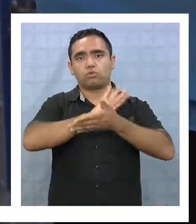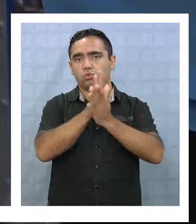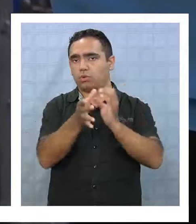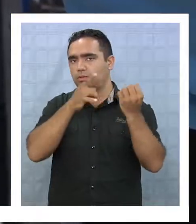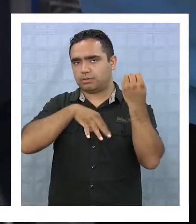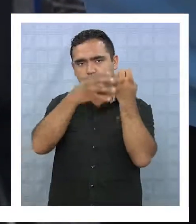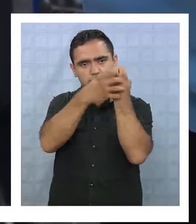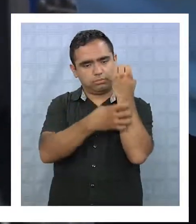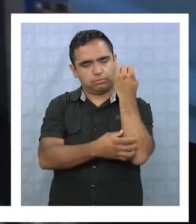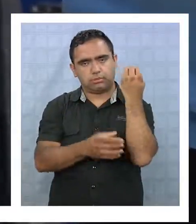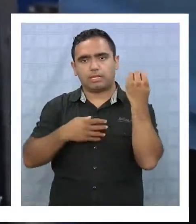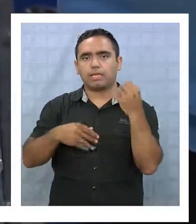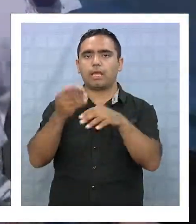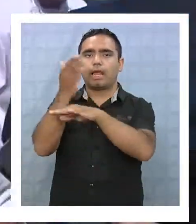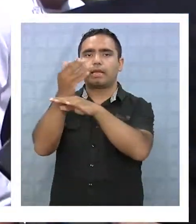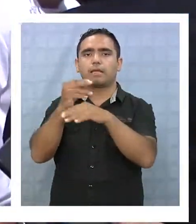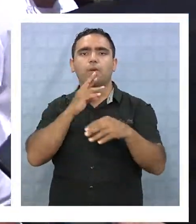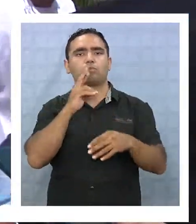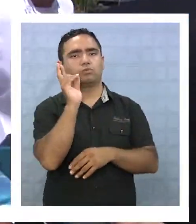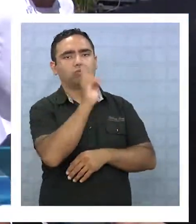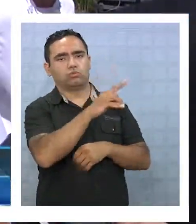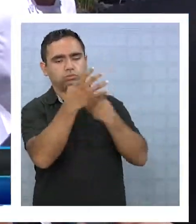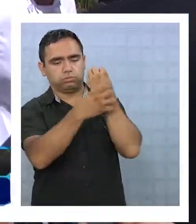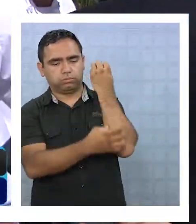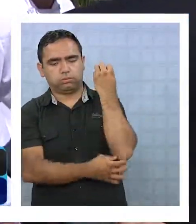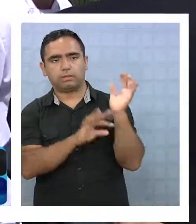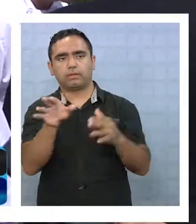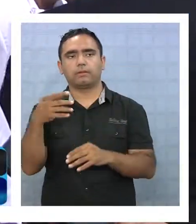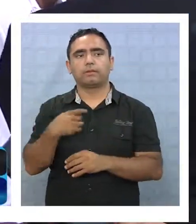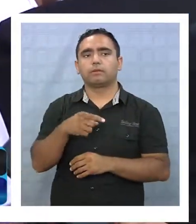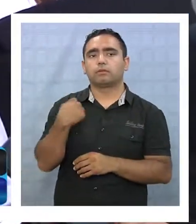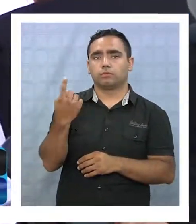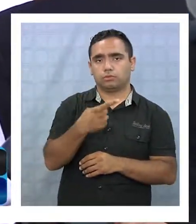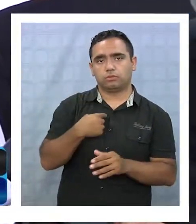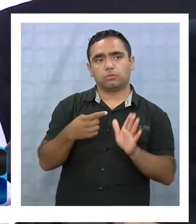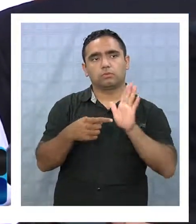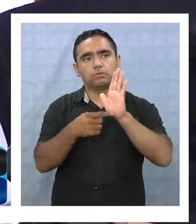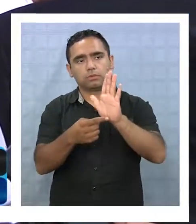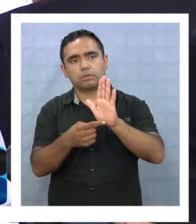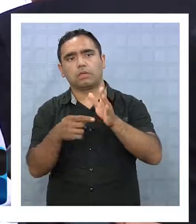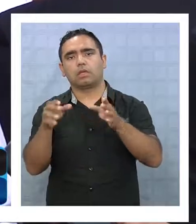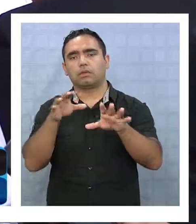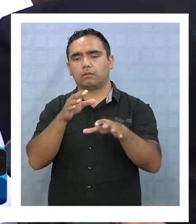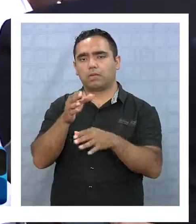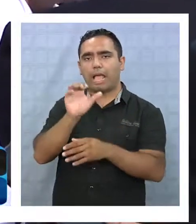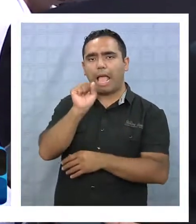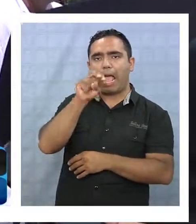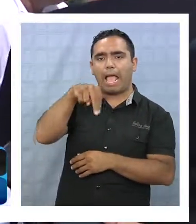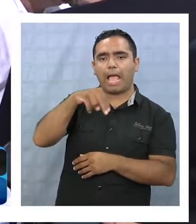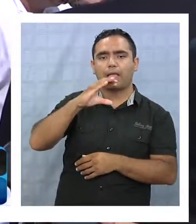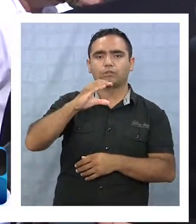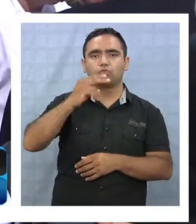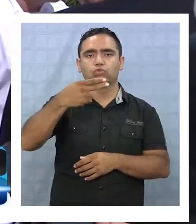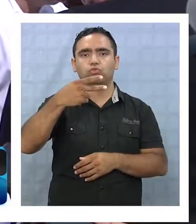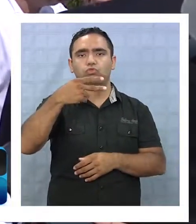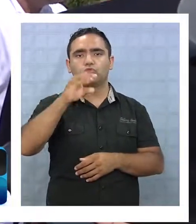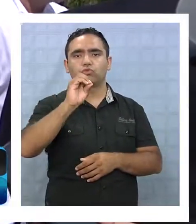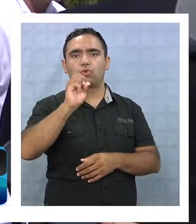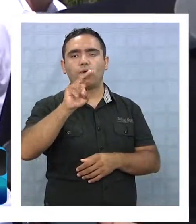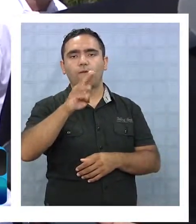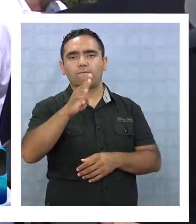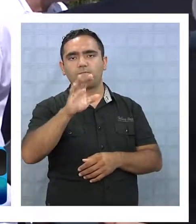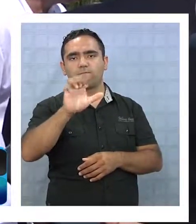de Arica a Punta Arenas. Nosotros tenemos que identificar un producto de la zona. La anchoveta es un producto gourmet y puede ser un